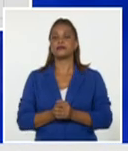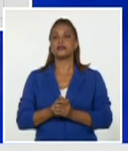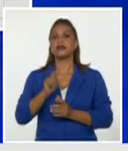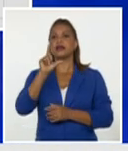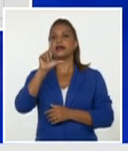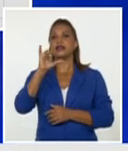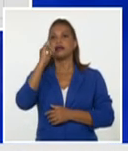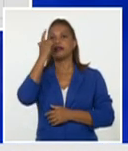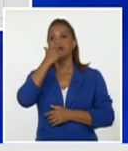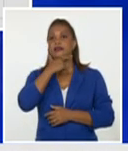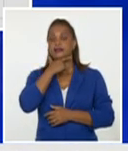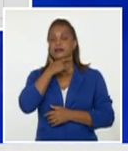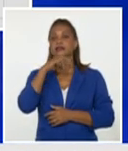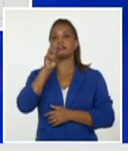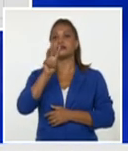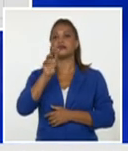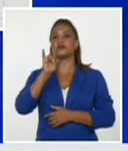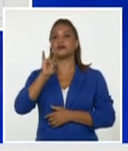con